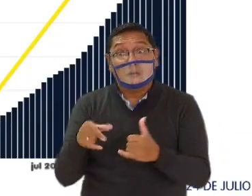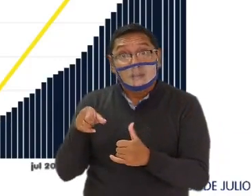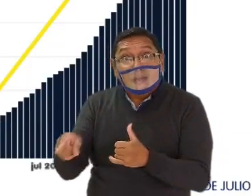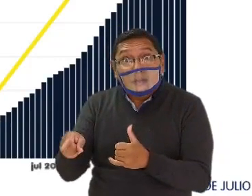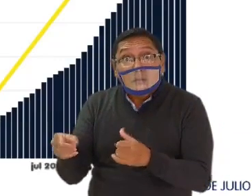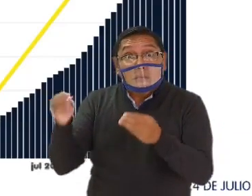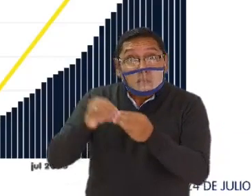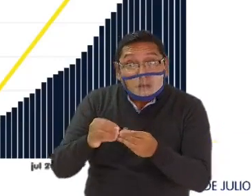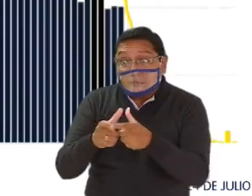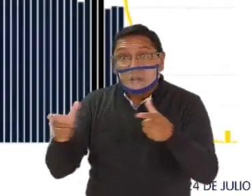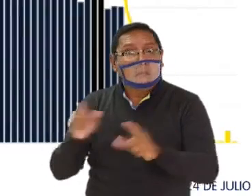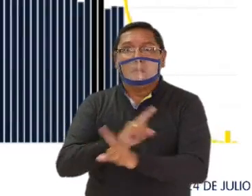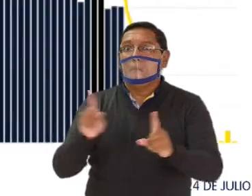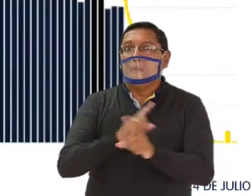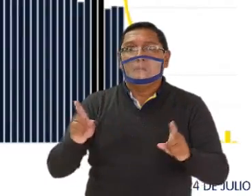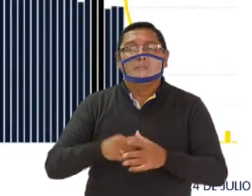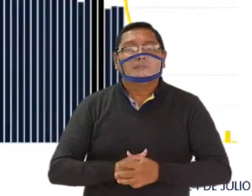contagio.